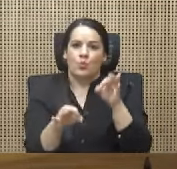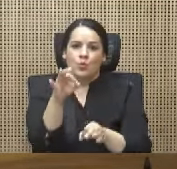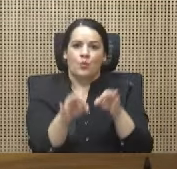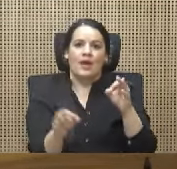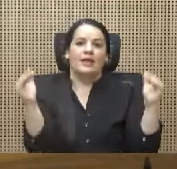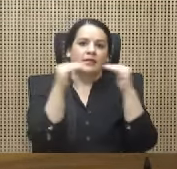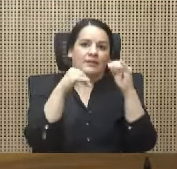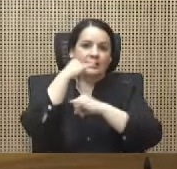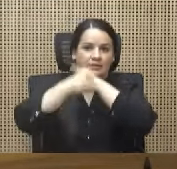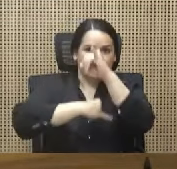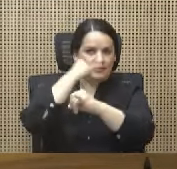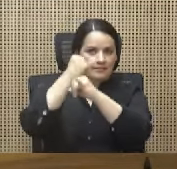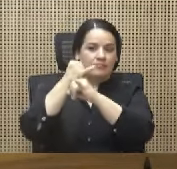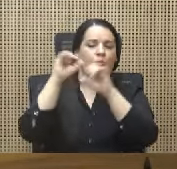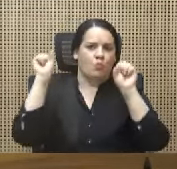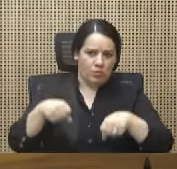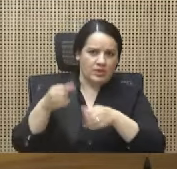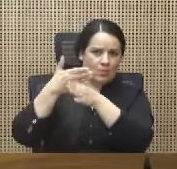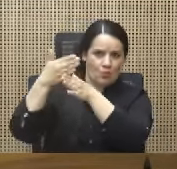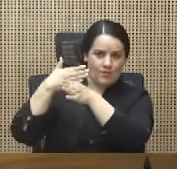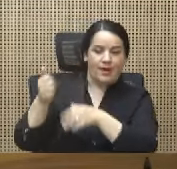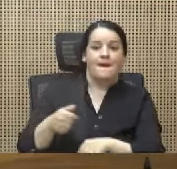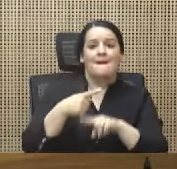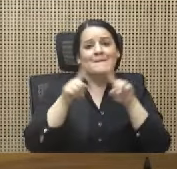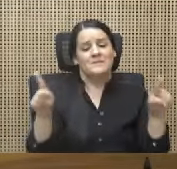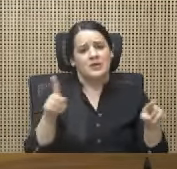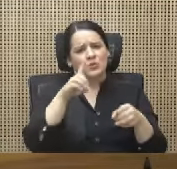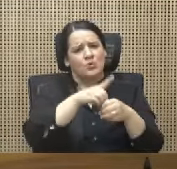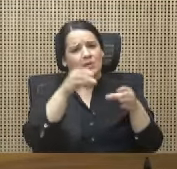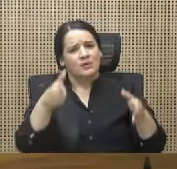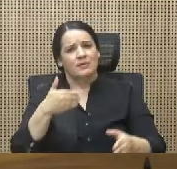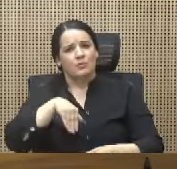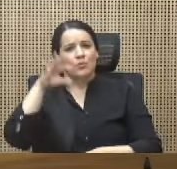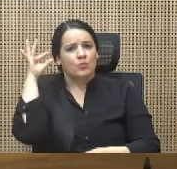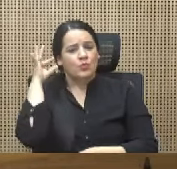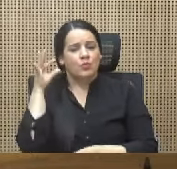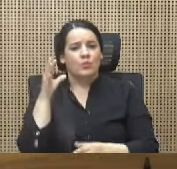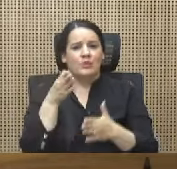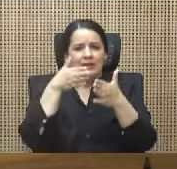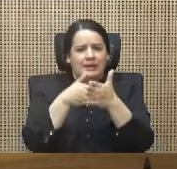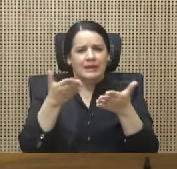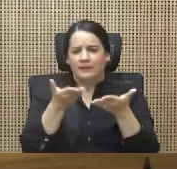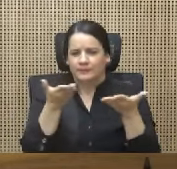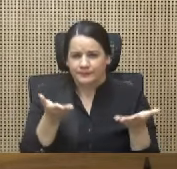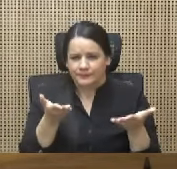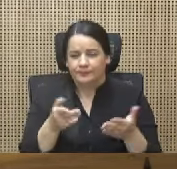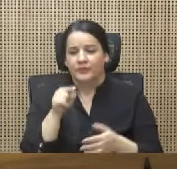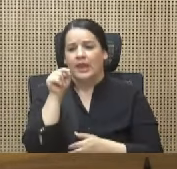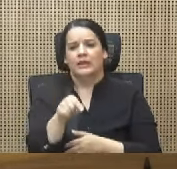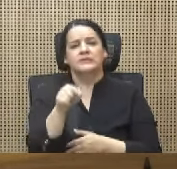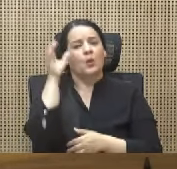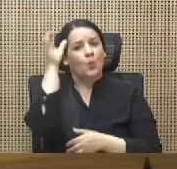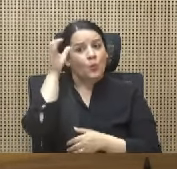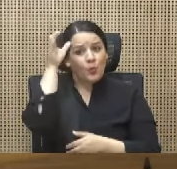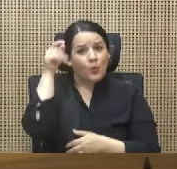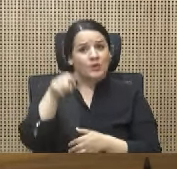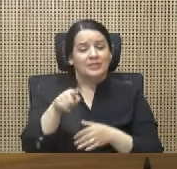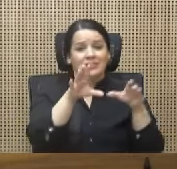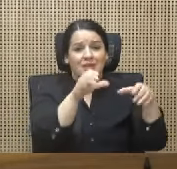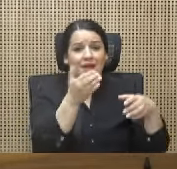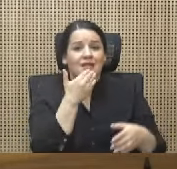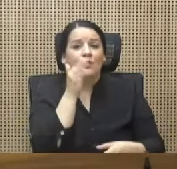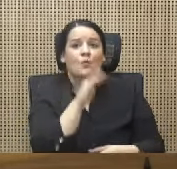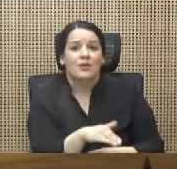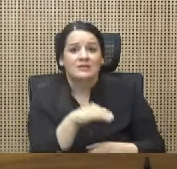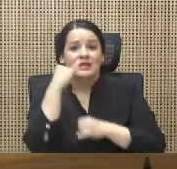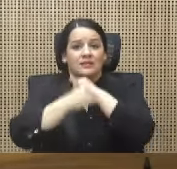internacionales. Pero, diputadas y diputados, insistimos en que ese concepto de delincuencia organizada transnacional